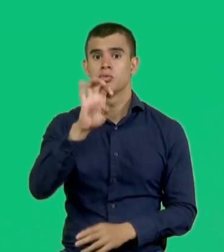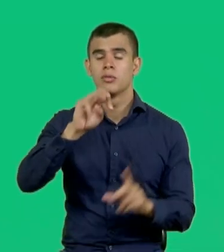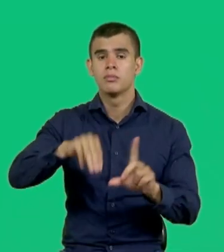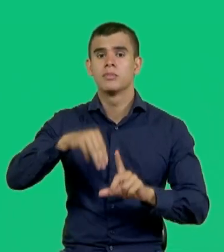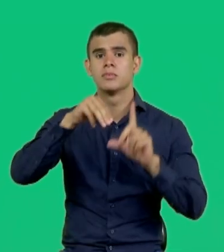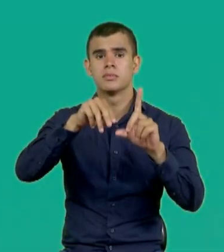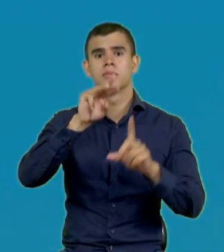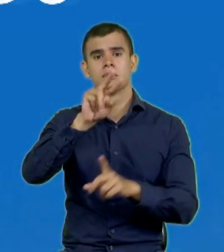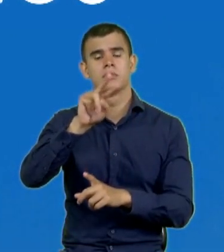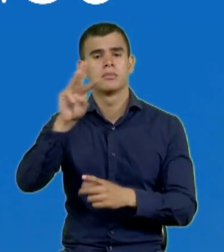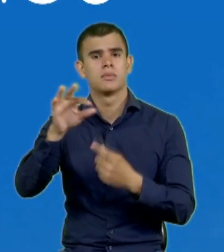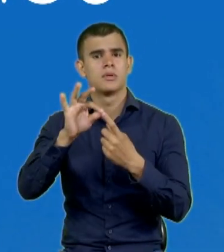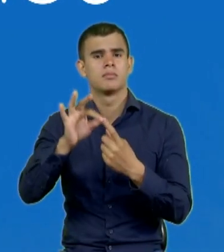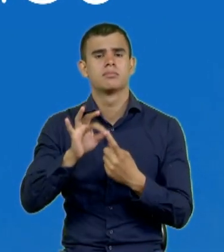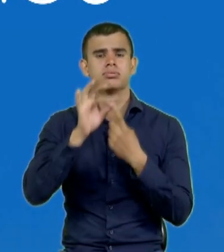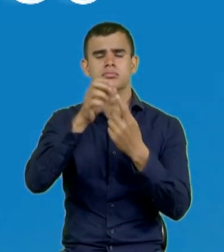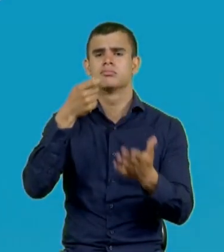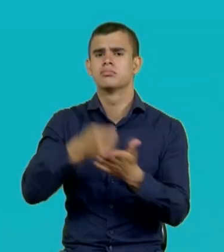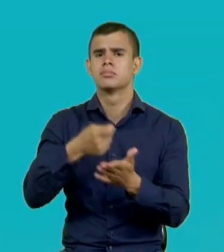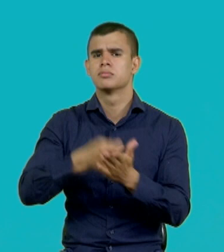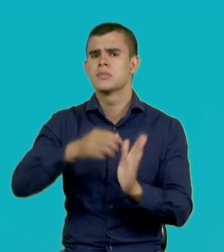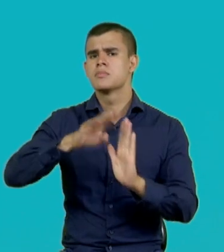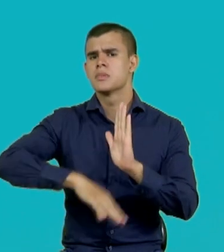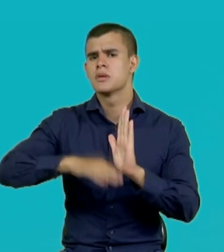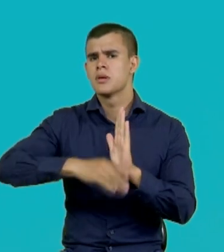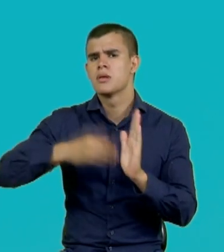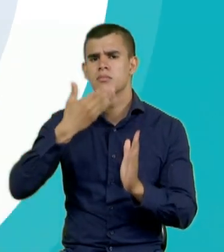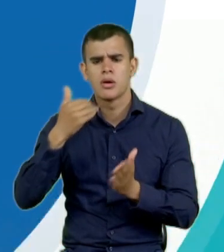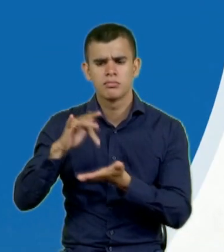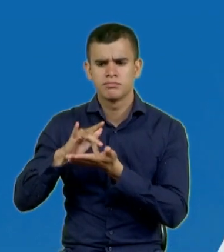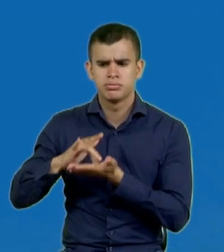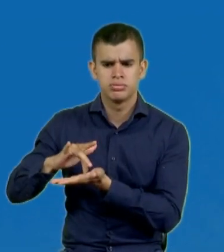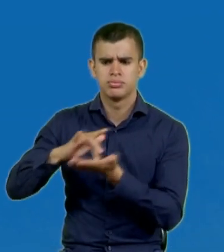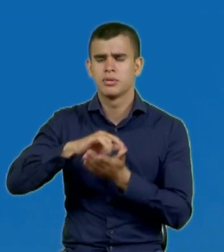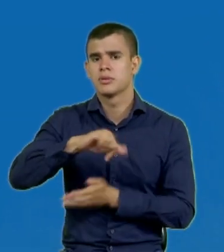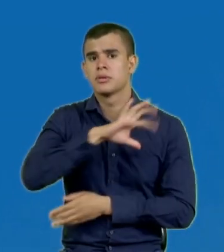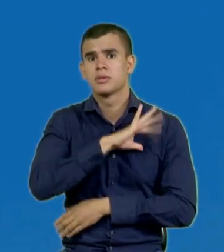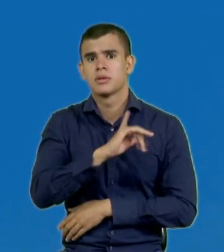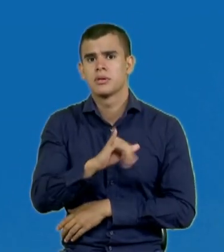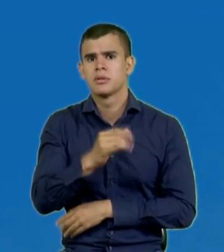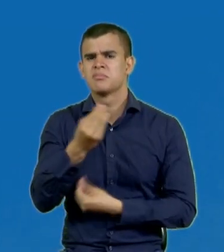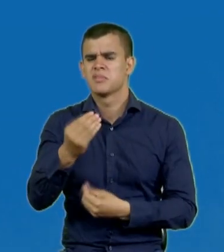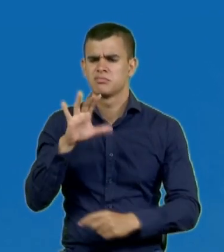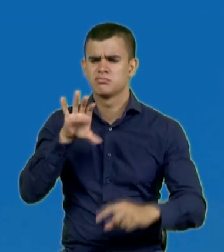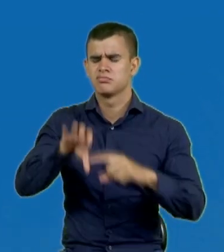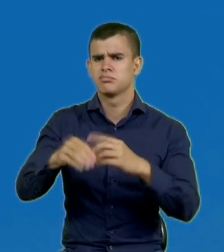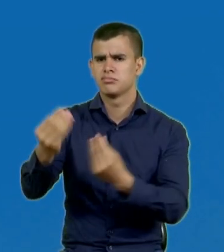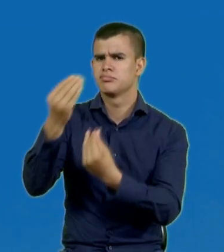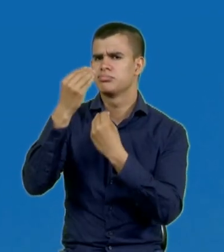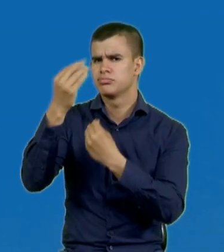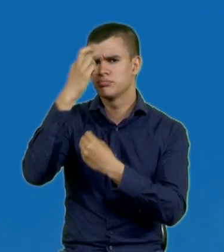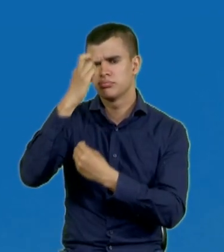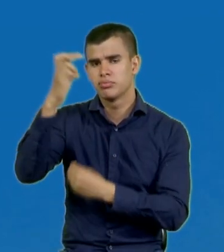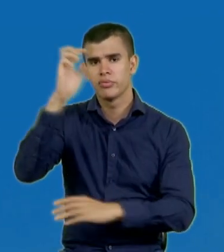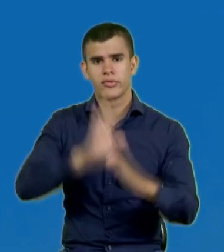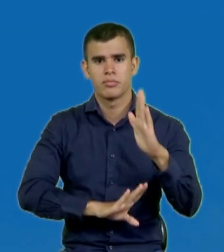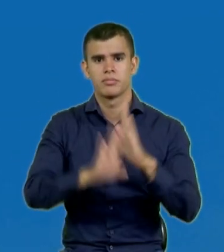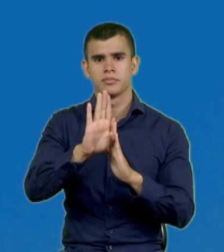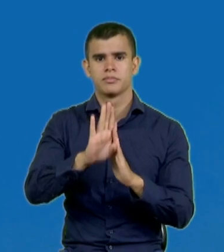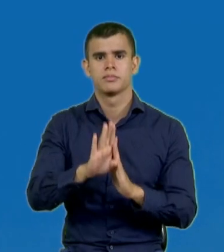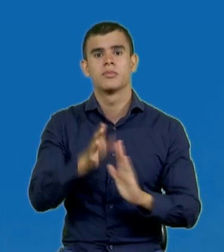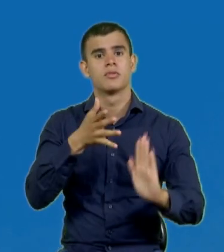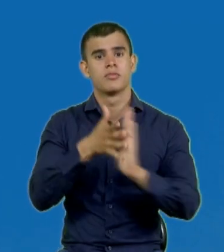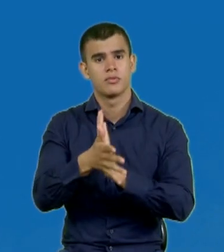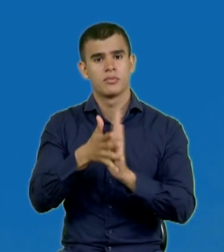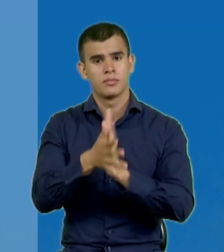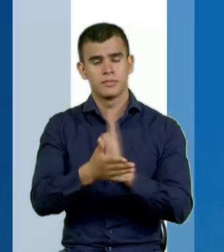Nueve maestrías, 23 especializaciones, matrículas económicas y la mejor ubicación de la ciudad hacen de la Universidad Santiago de Cali la mejor opción para ser un